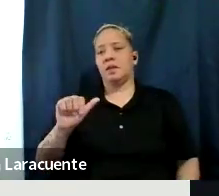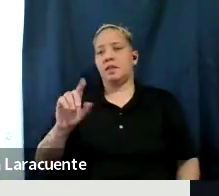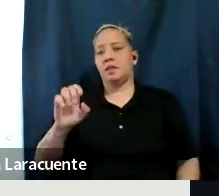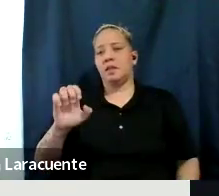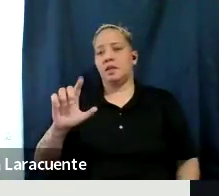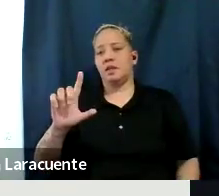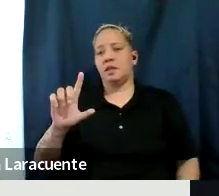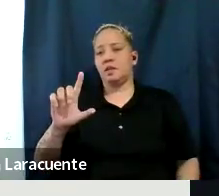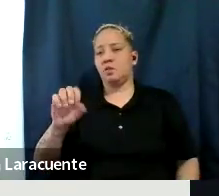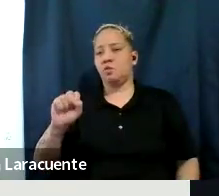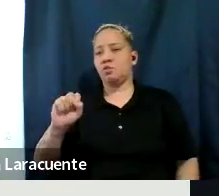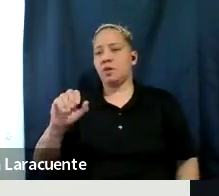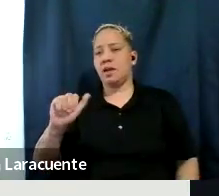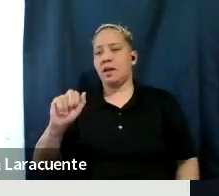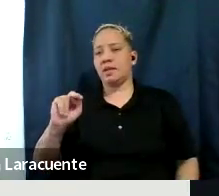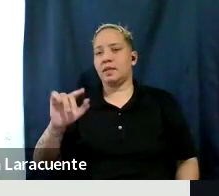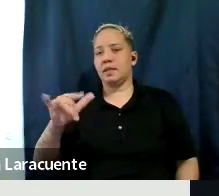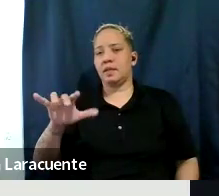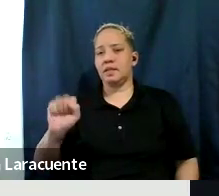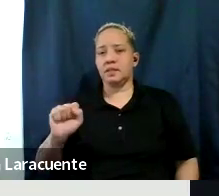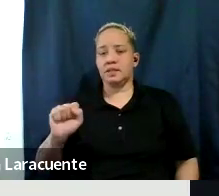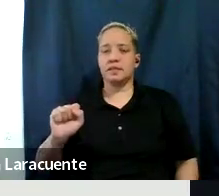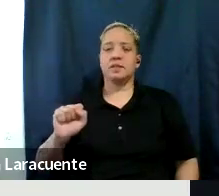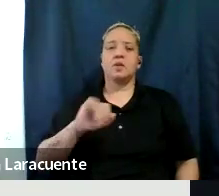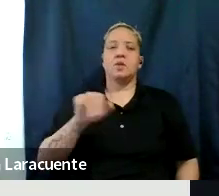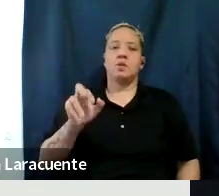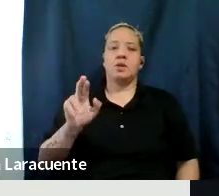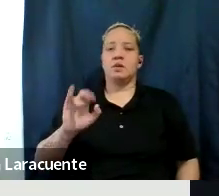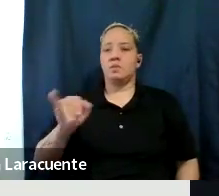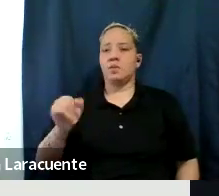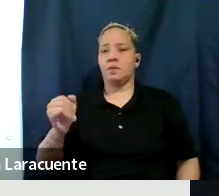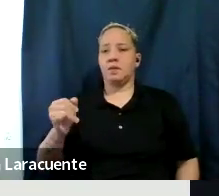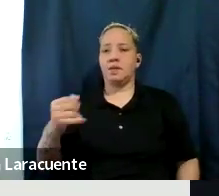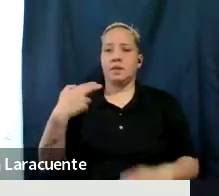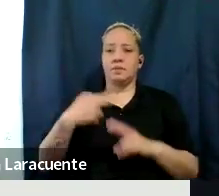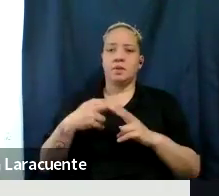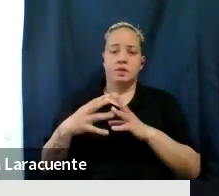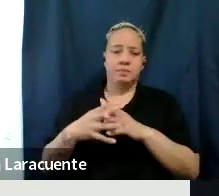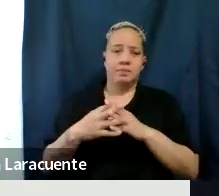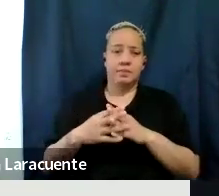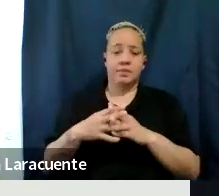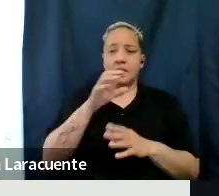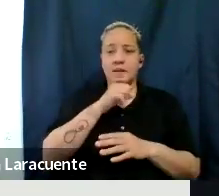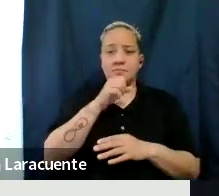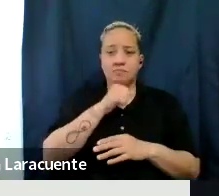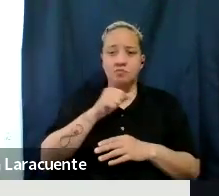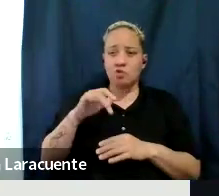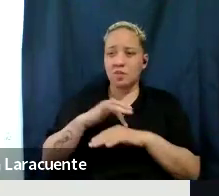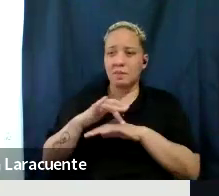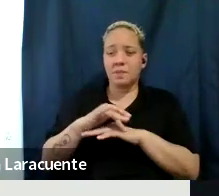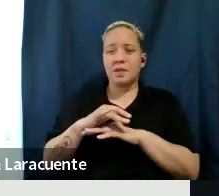volumen colectivo titulado Juan Ramón Jiménez e Hispanoamérica, desde edad bien temprana, el